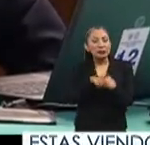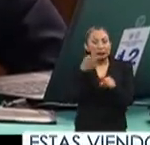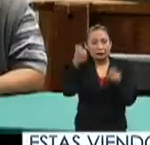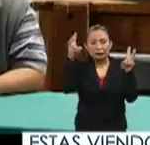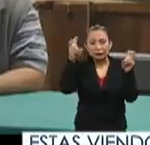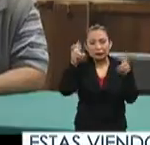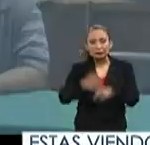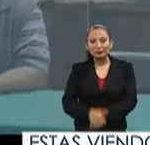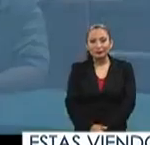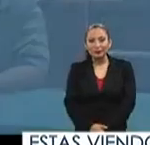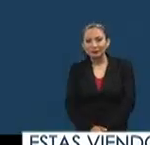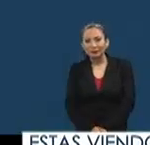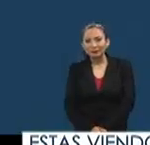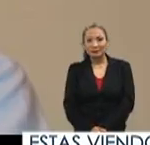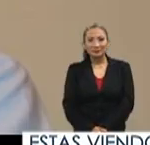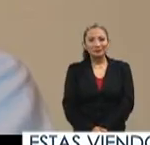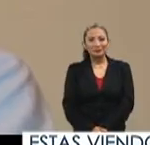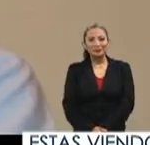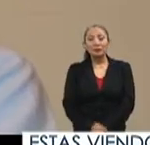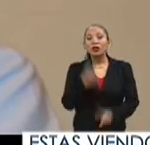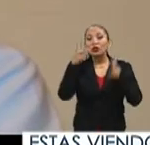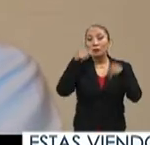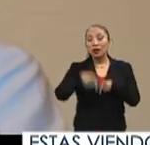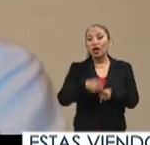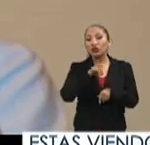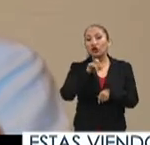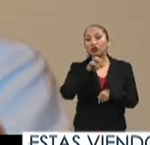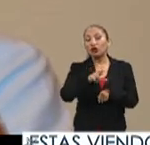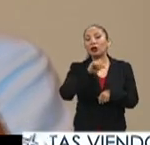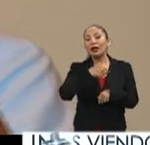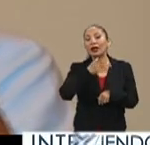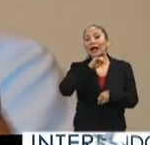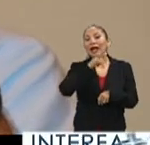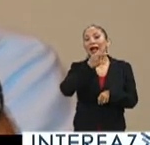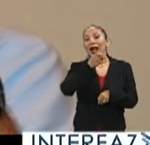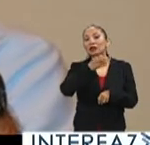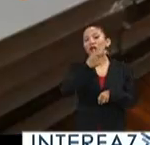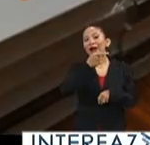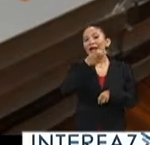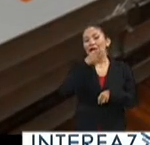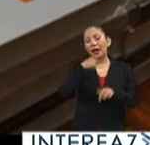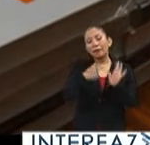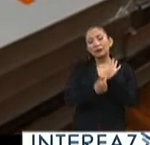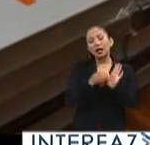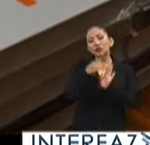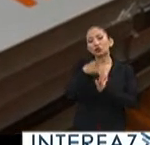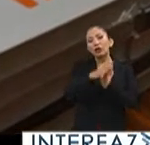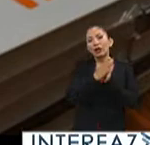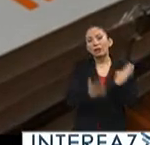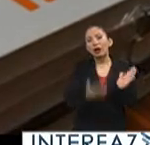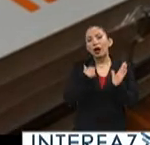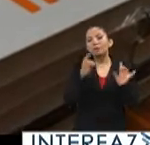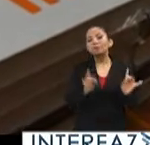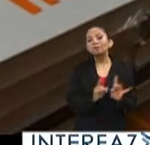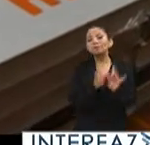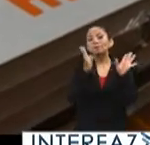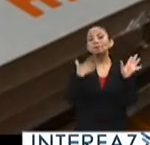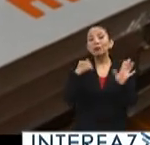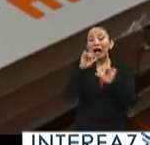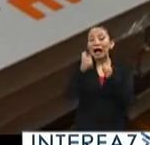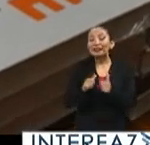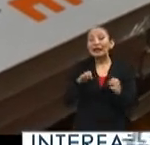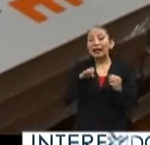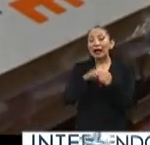este evento. Nos visita el doctor Gerardo Herrera Corral para presentarnos su libro El azaroso arte del